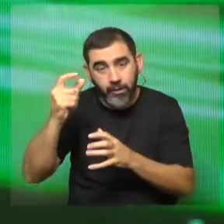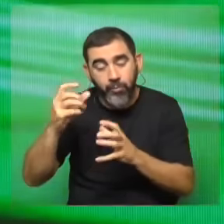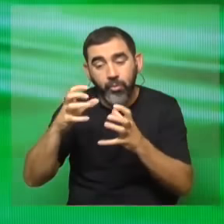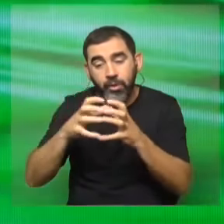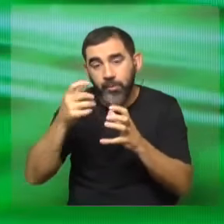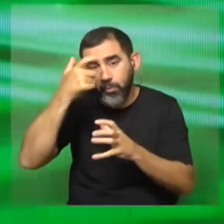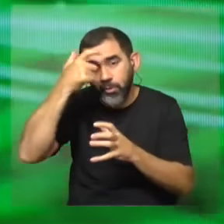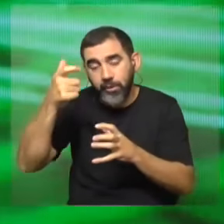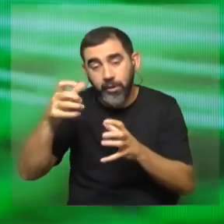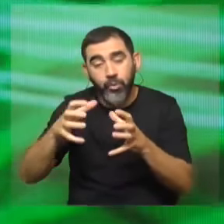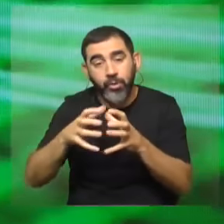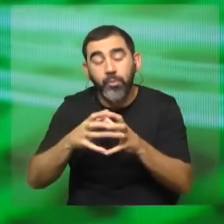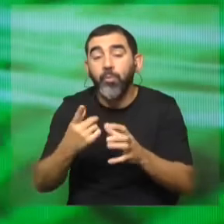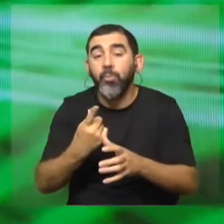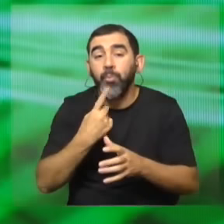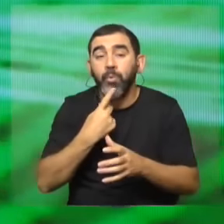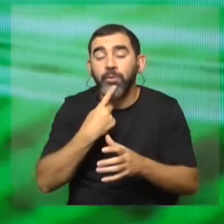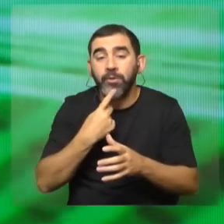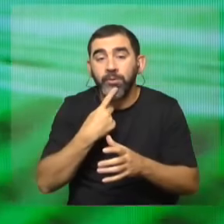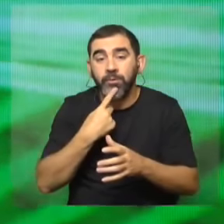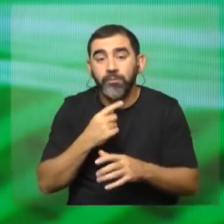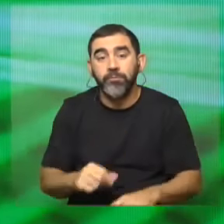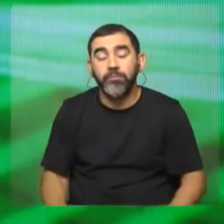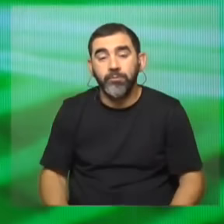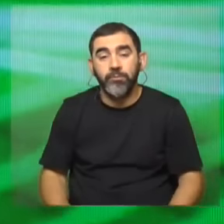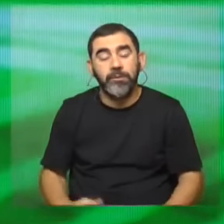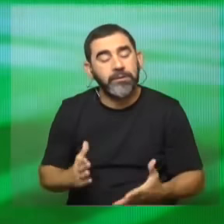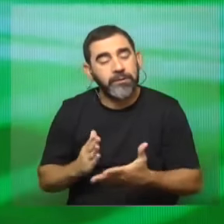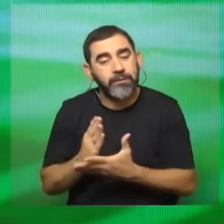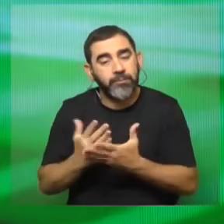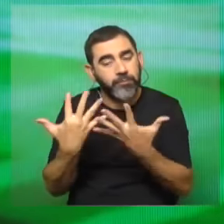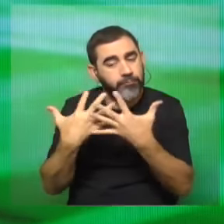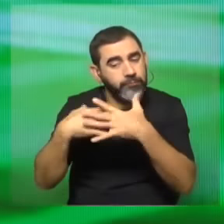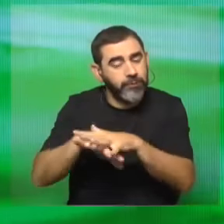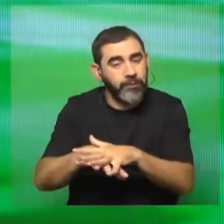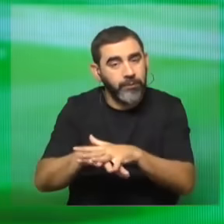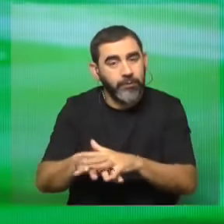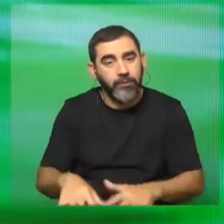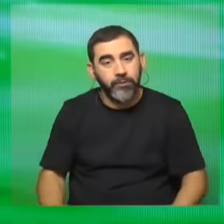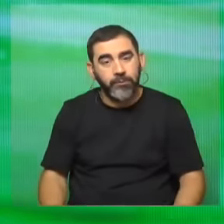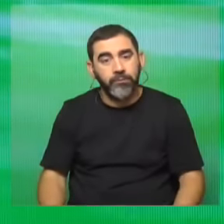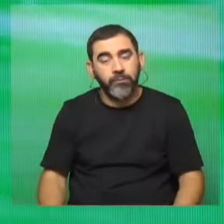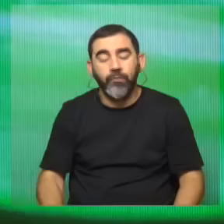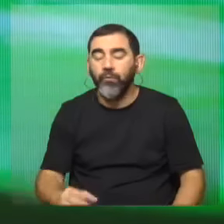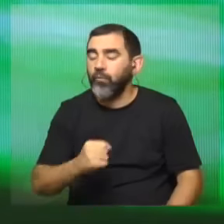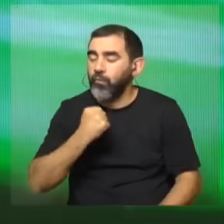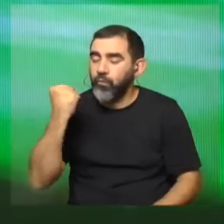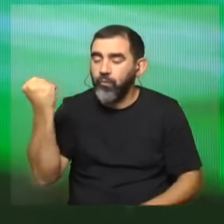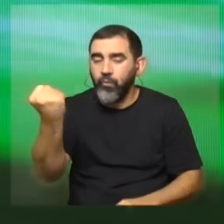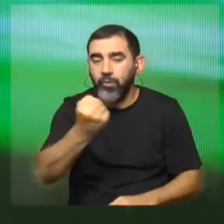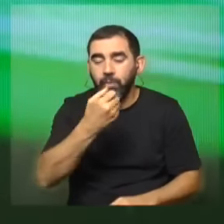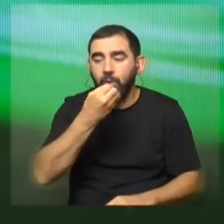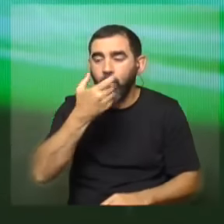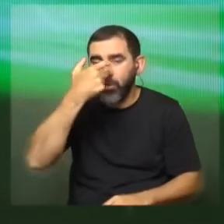técnicos y de equipos políticos yo creo que ahí siempre hay que hacer un mix es imprescindible tener buenos buenos